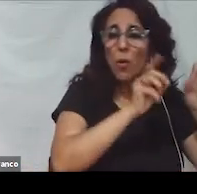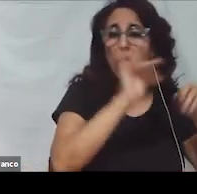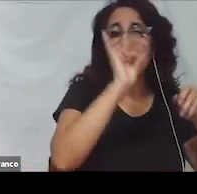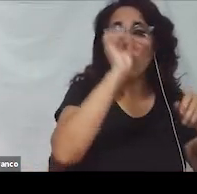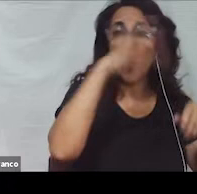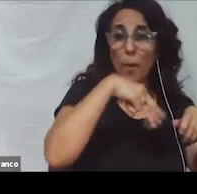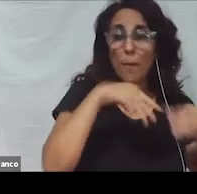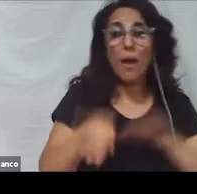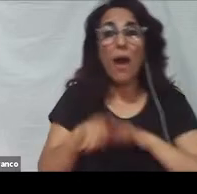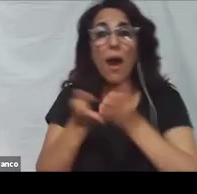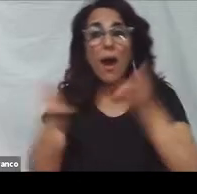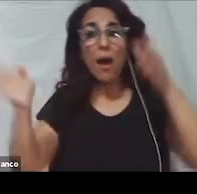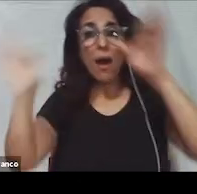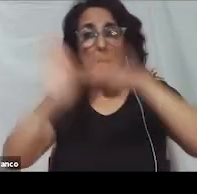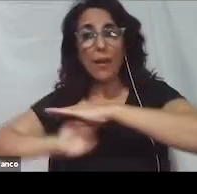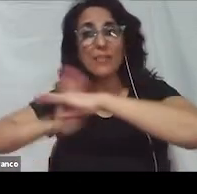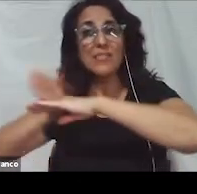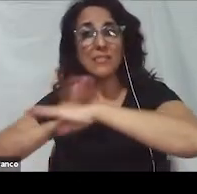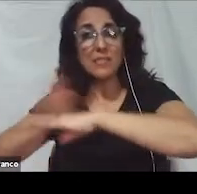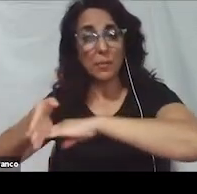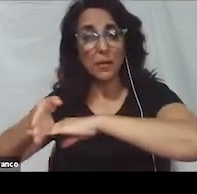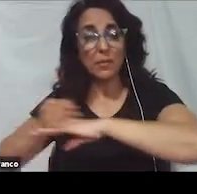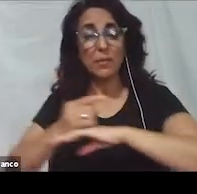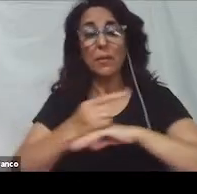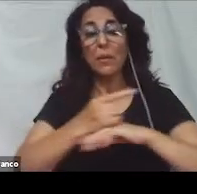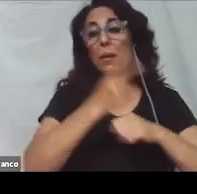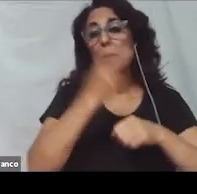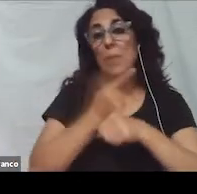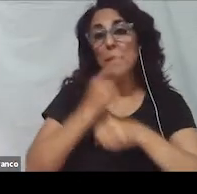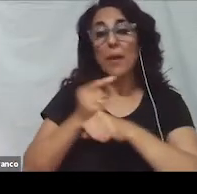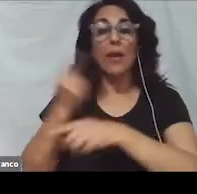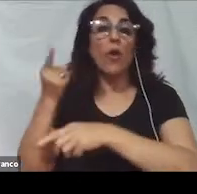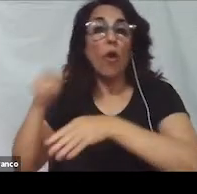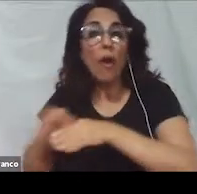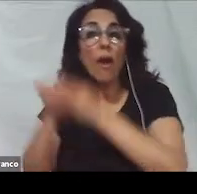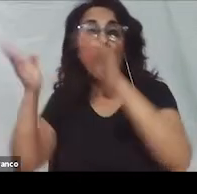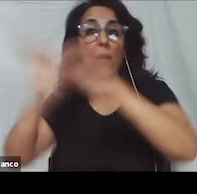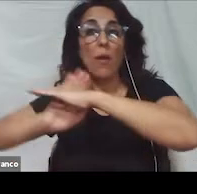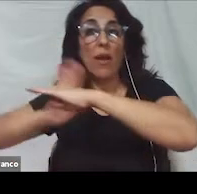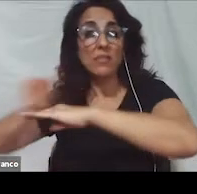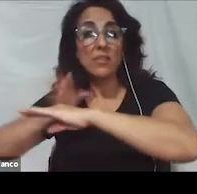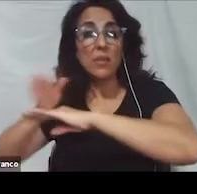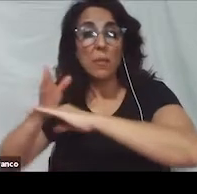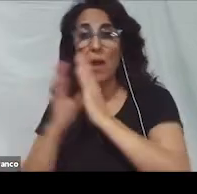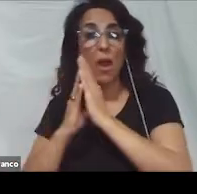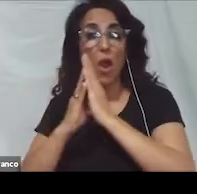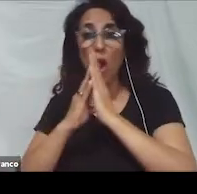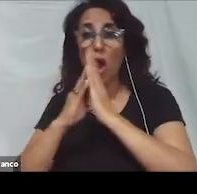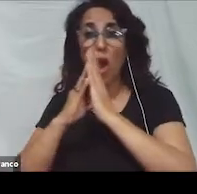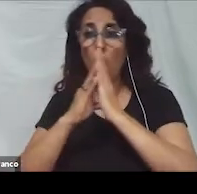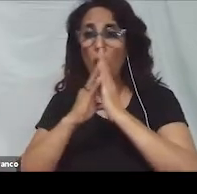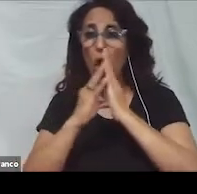crear nuestro árbol de accesibilidad. ¿Sí? En primera instancia, ese árbol de accesibilidad es una copia de nuestro